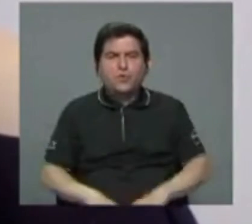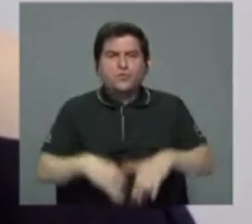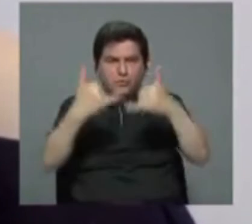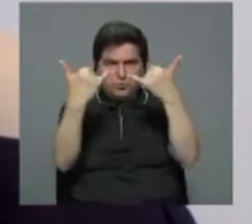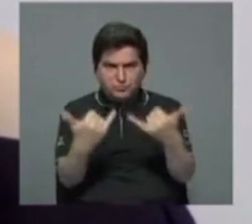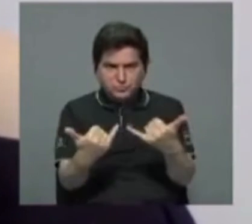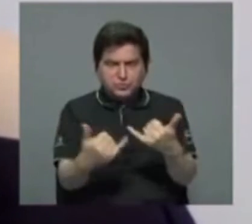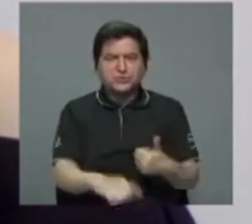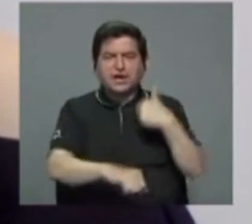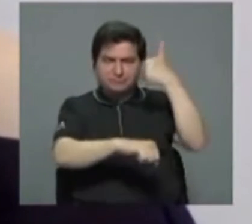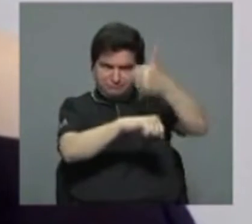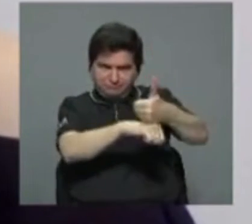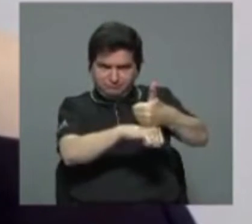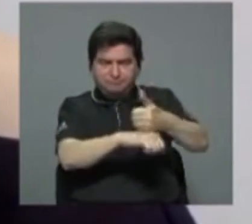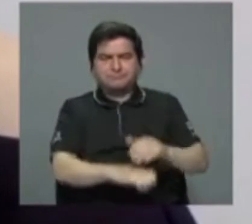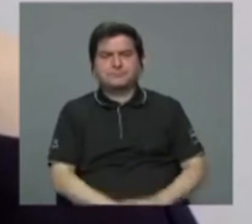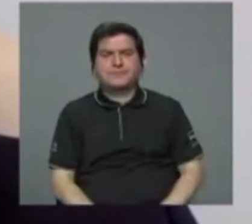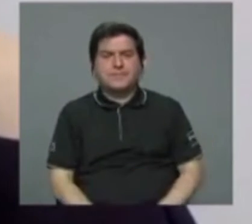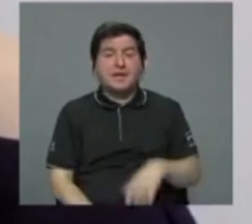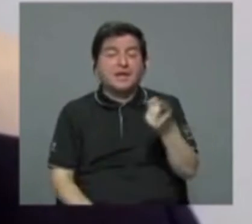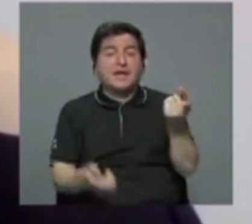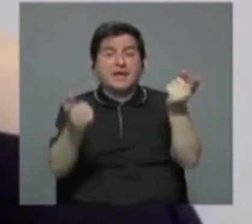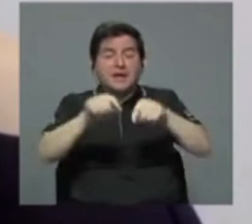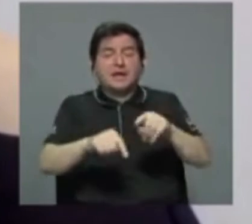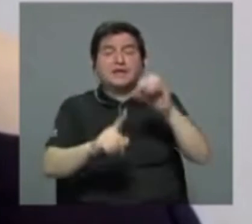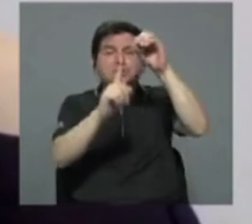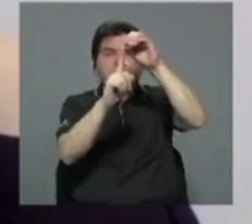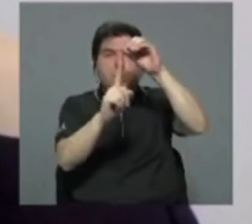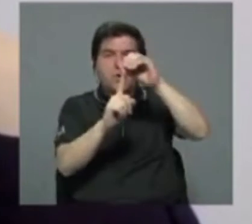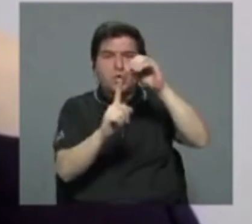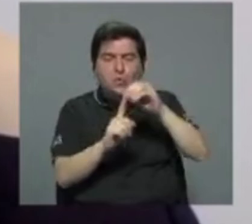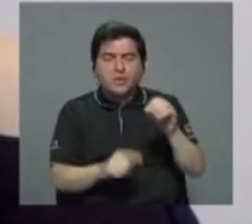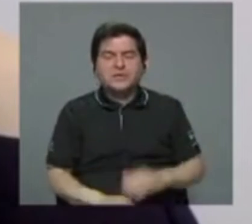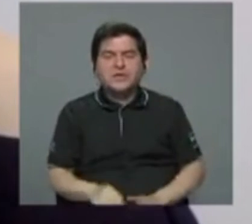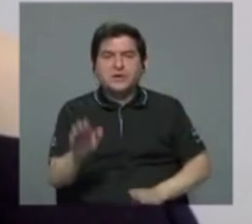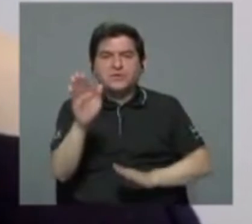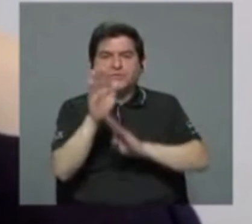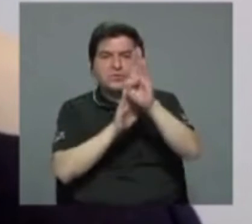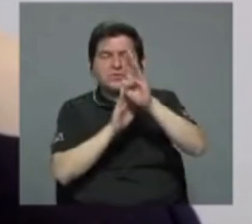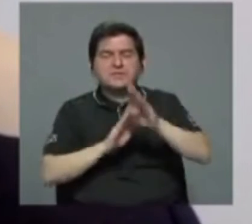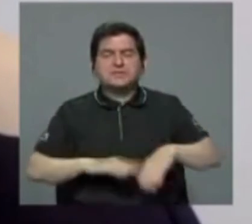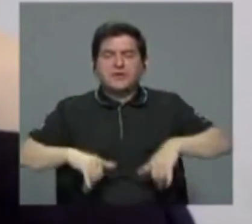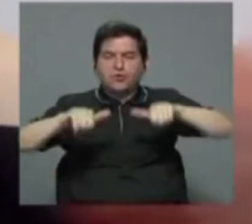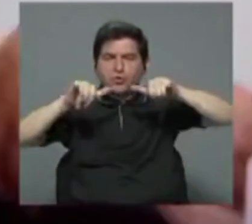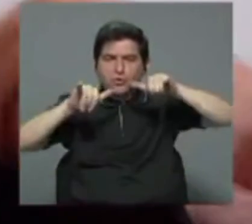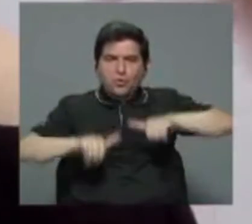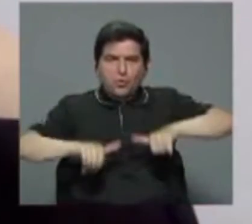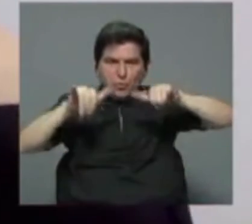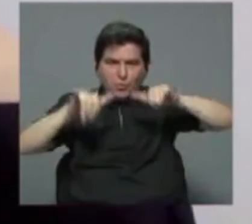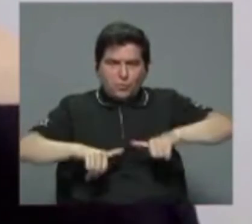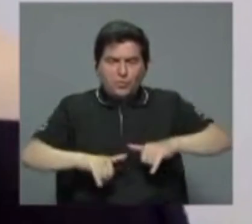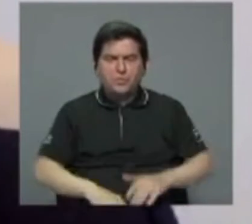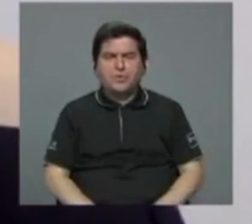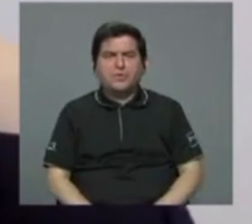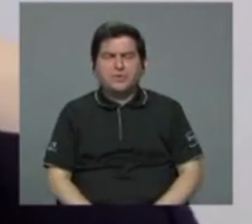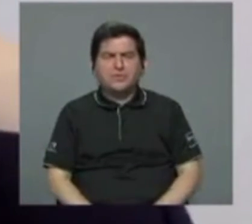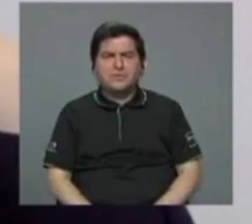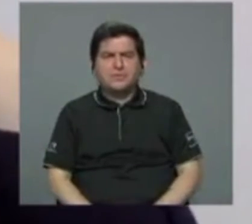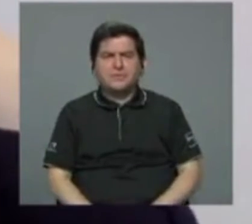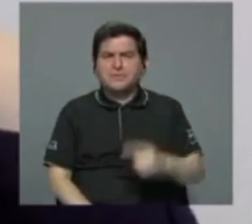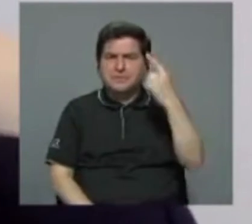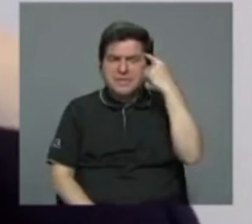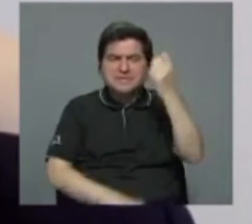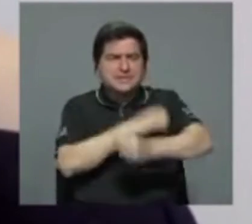sido concretadas en lo que llaman los objetivos del desarrollo sostenible. ¿Qué tal si para